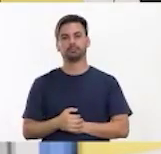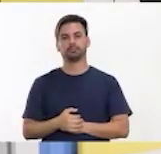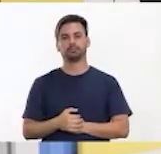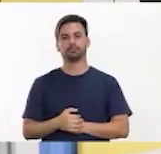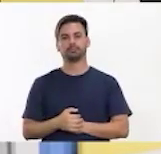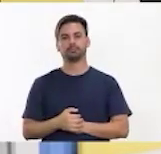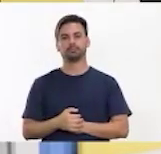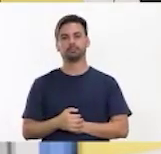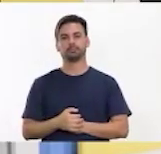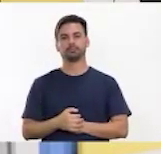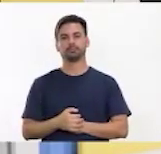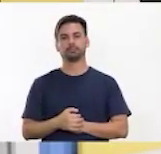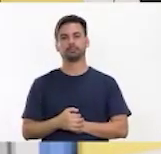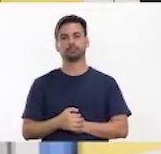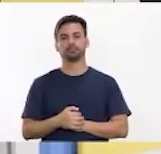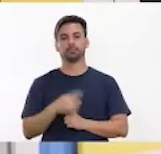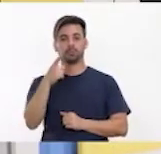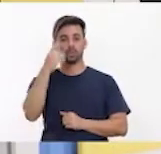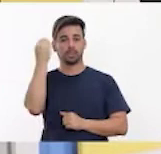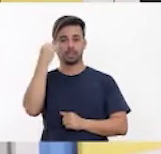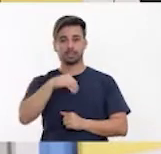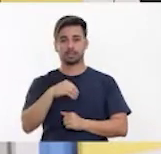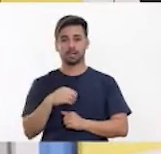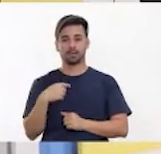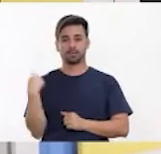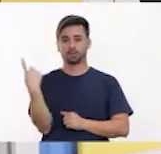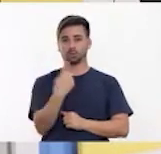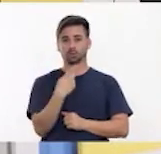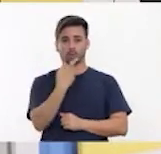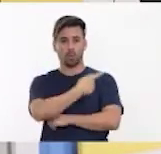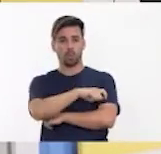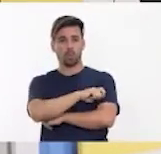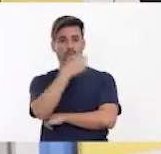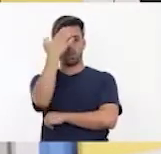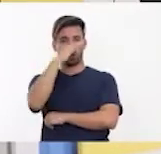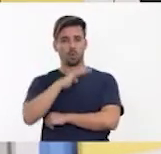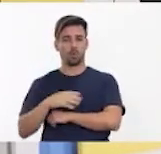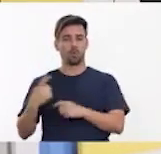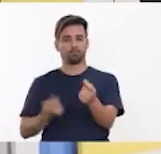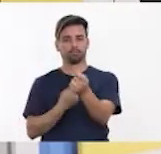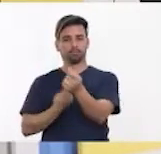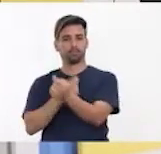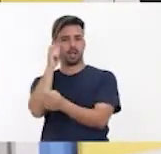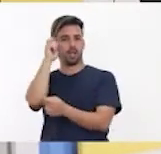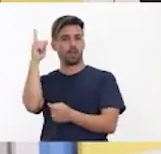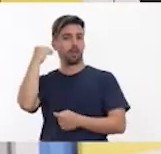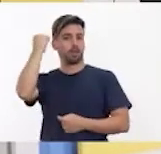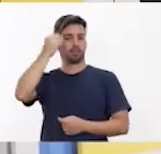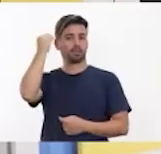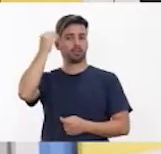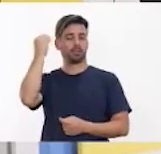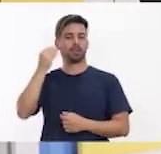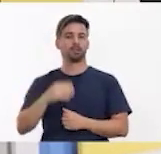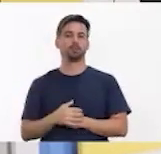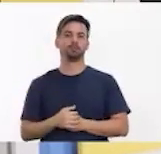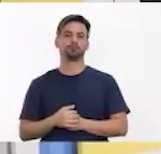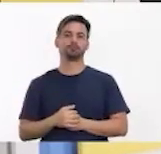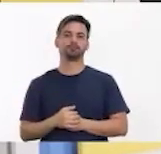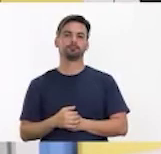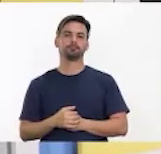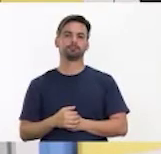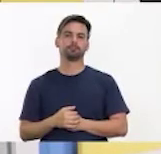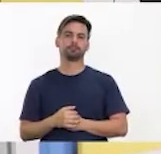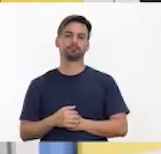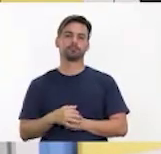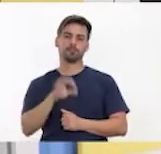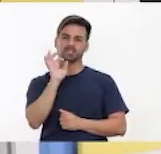Como es conocido, estamos sumergidos en una batalla de ideas, una batalla de pensamientos, y como ya Martí